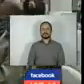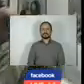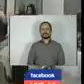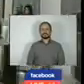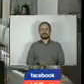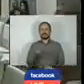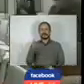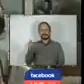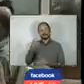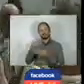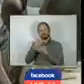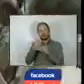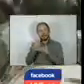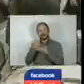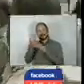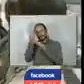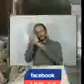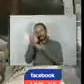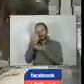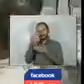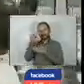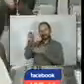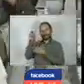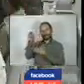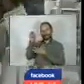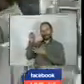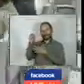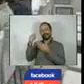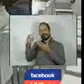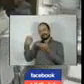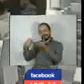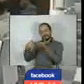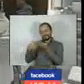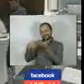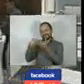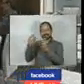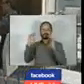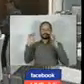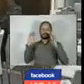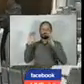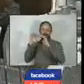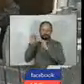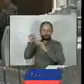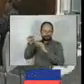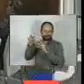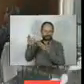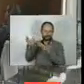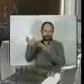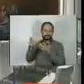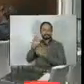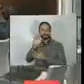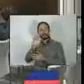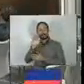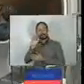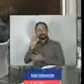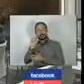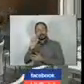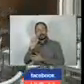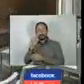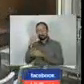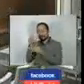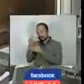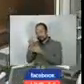ahí escuchamos parte de las declaraciones que se están realizando en este encuentro al que Ernesto Cornejo le está dando